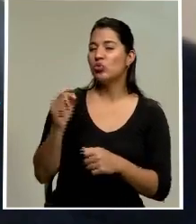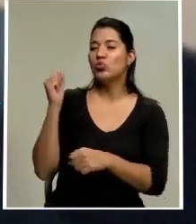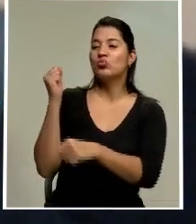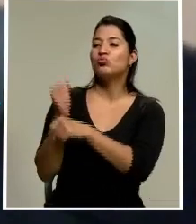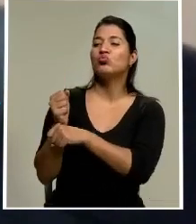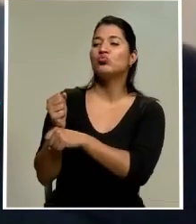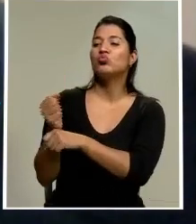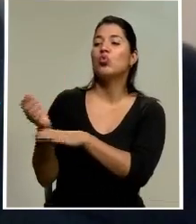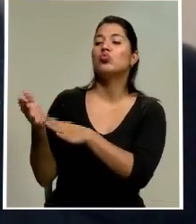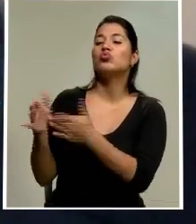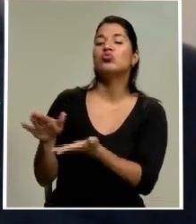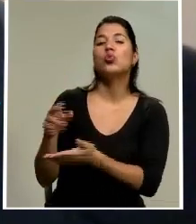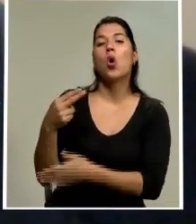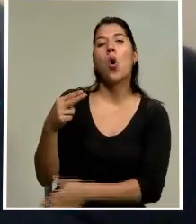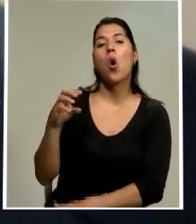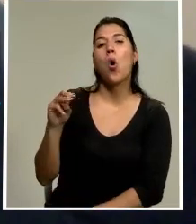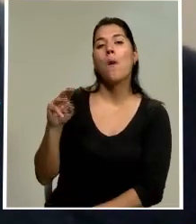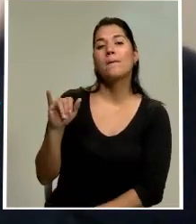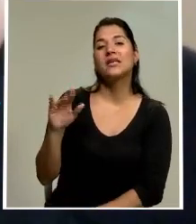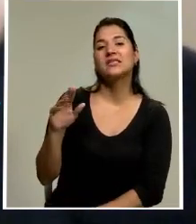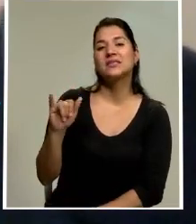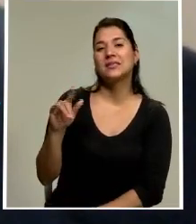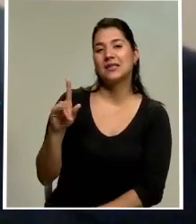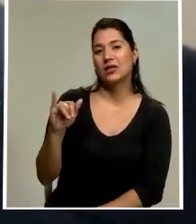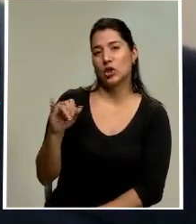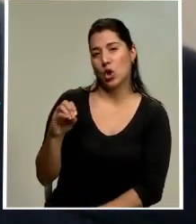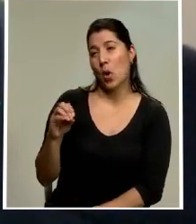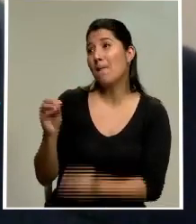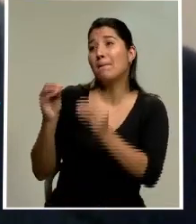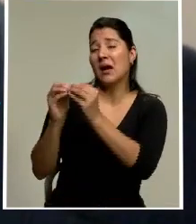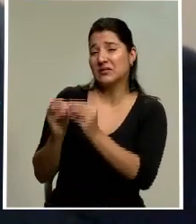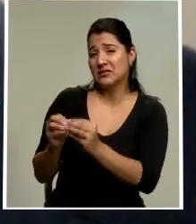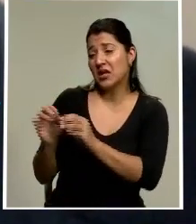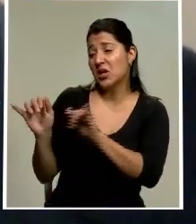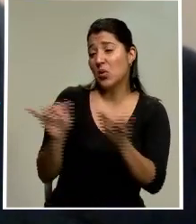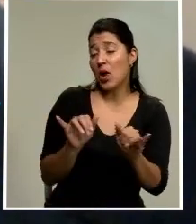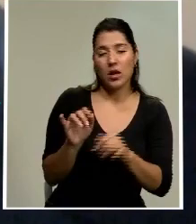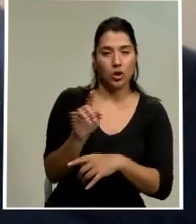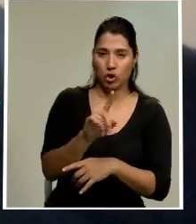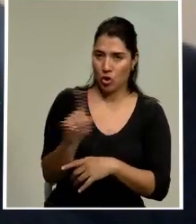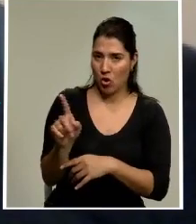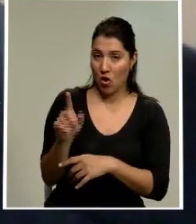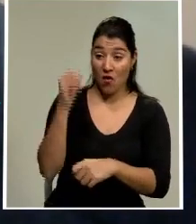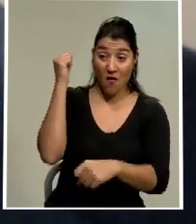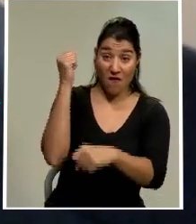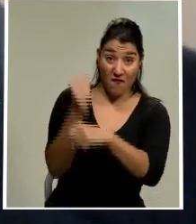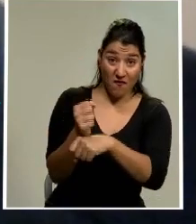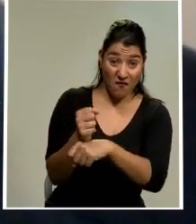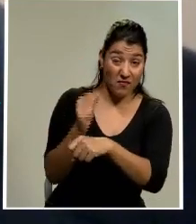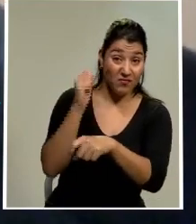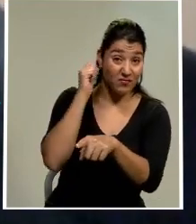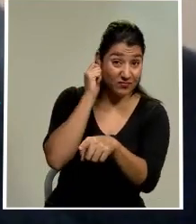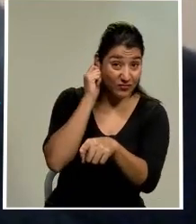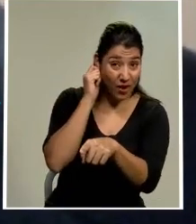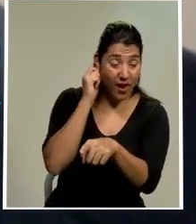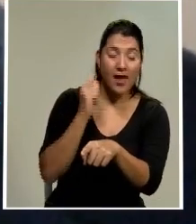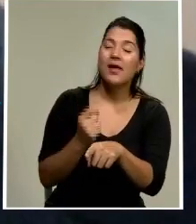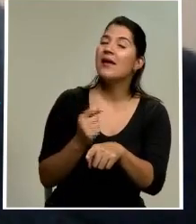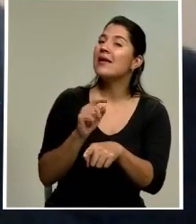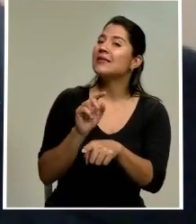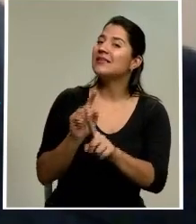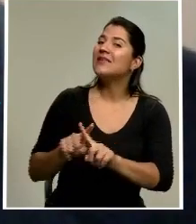feminicidio es un tipo de violencia especial y es un delito especial y es un delito sobre el cual hay que